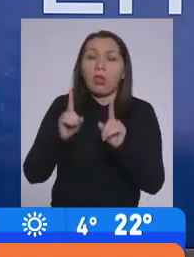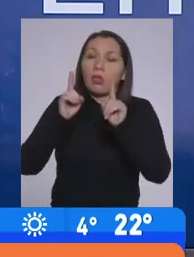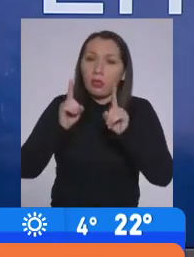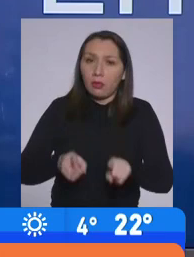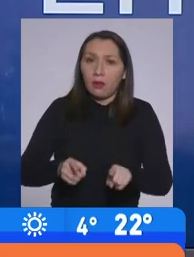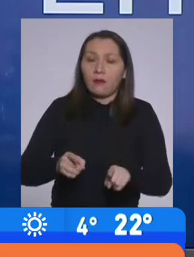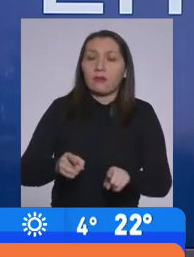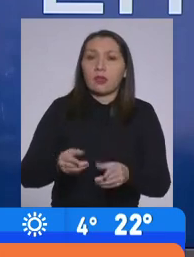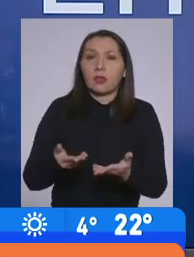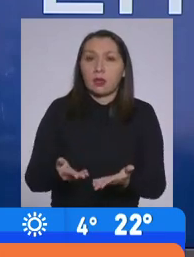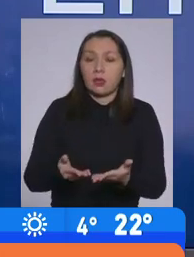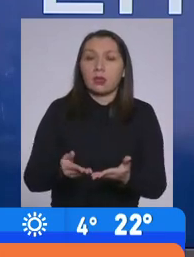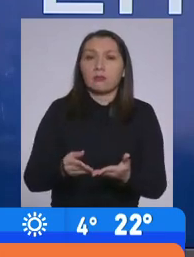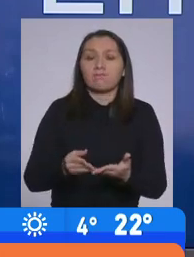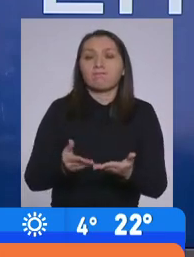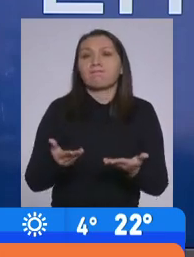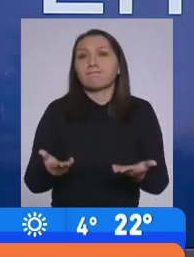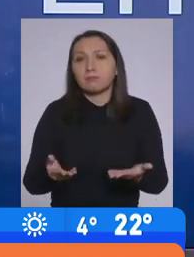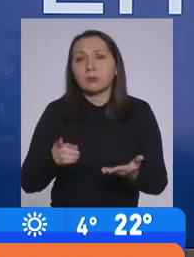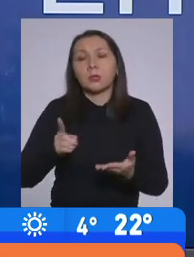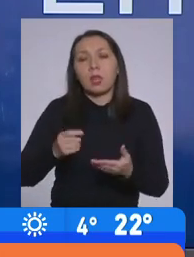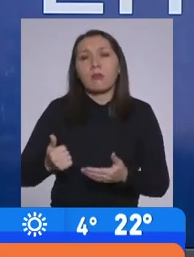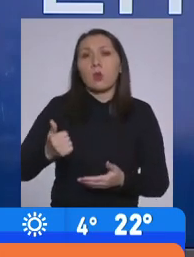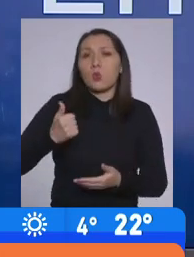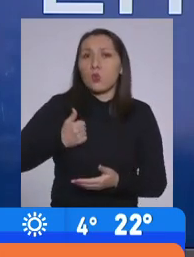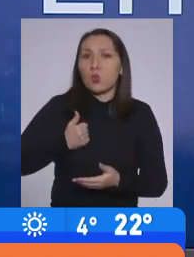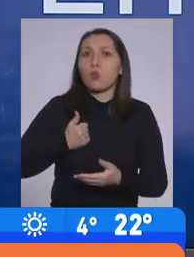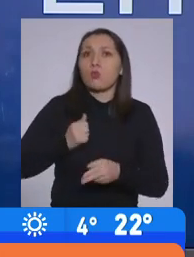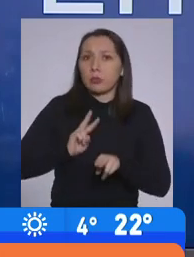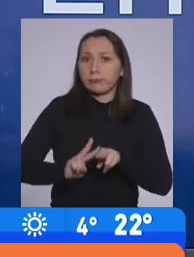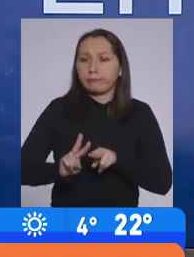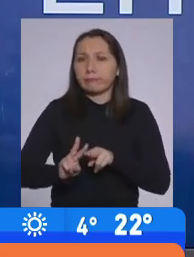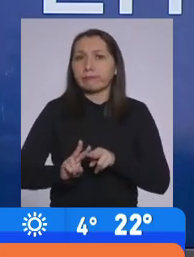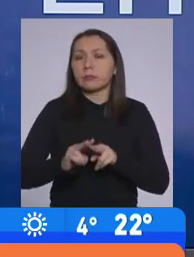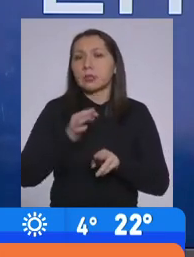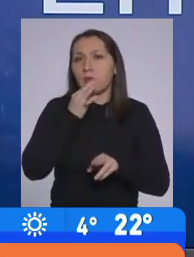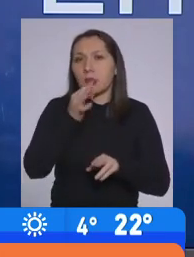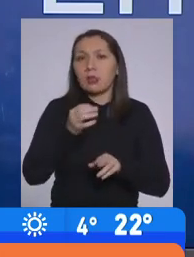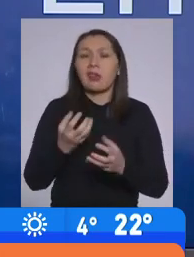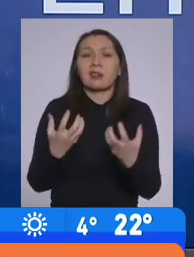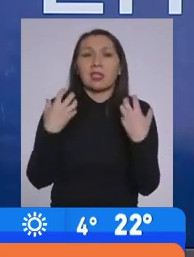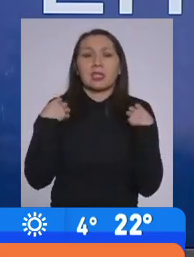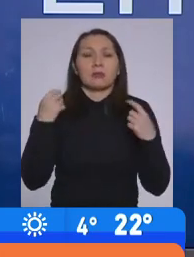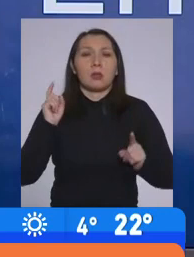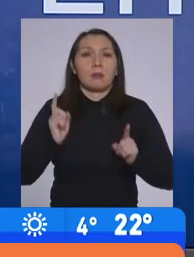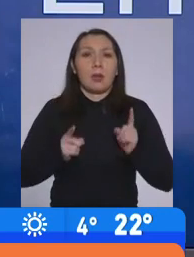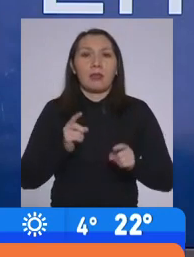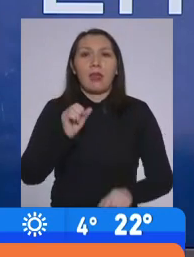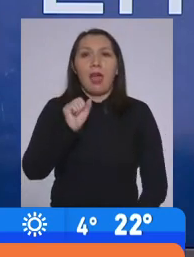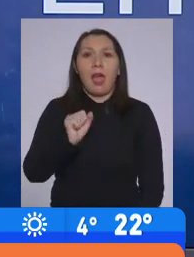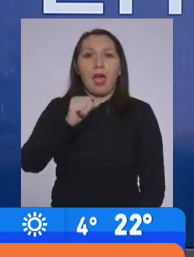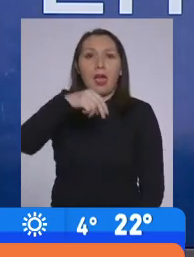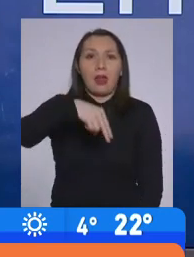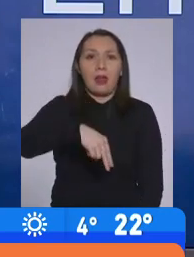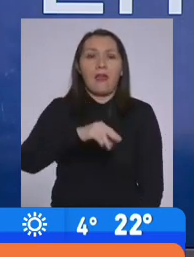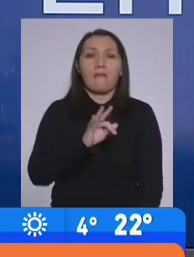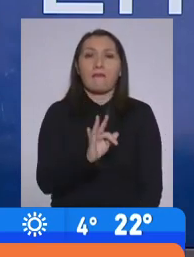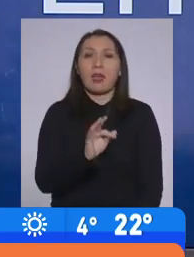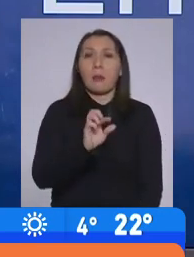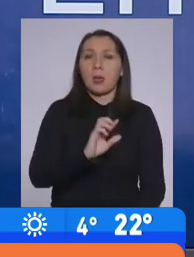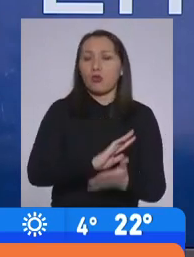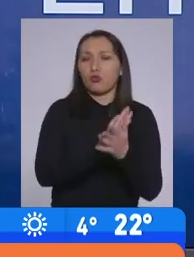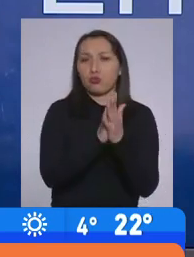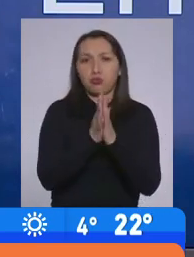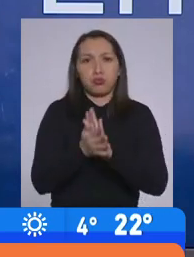deberán finalmente ser llevados a la práctica bajo la directriz de la anfp por todos los